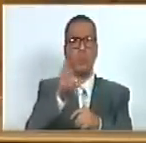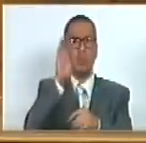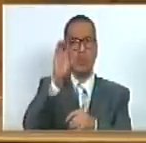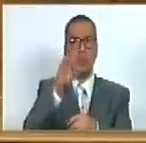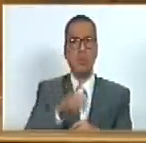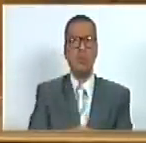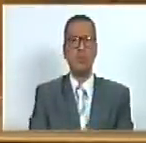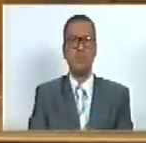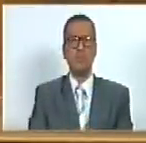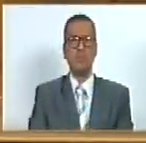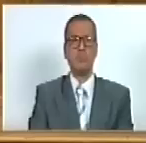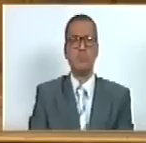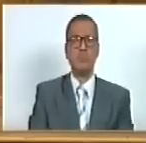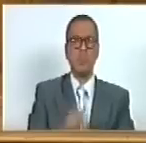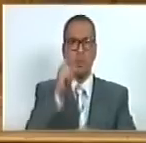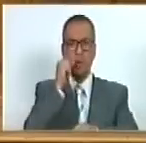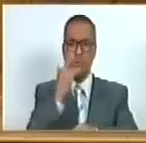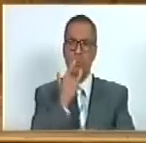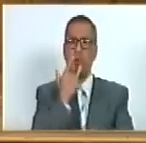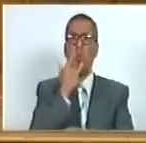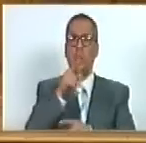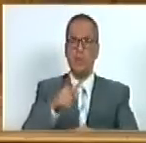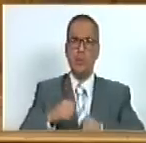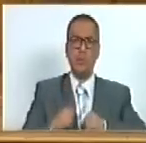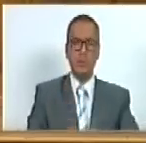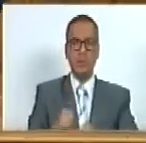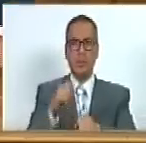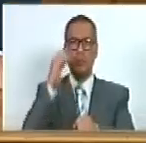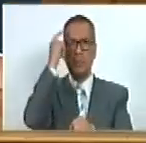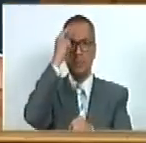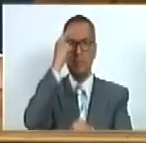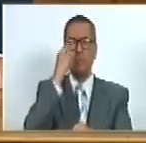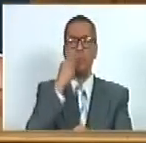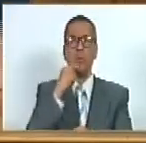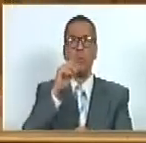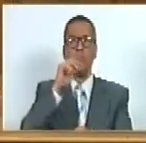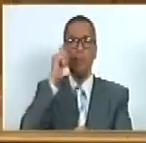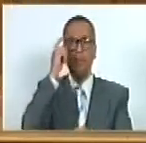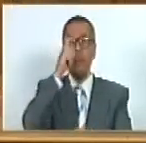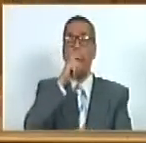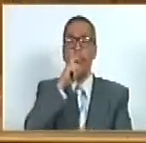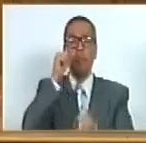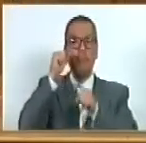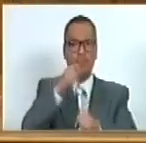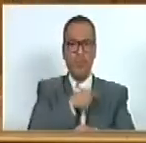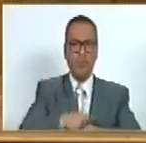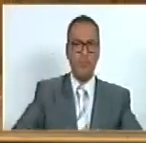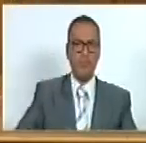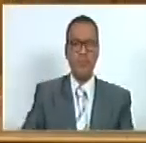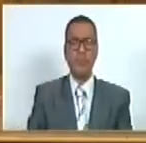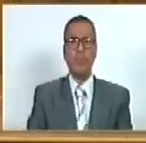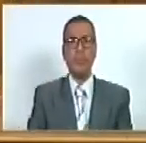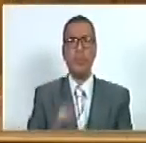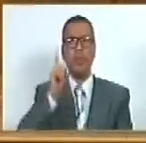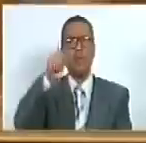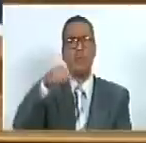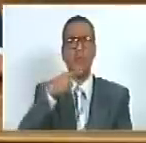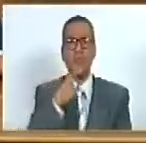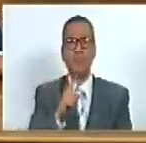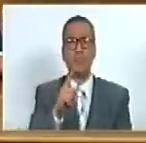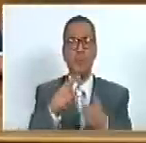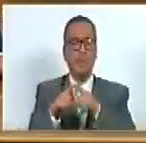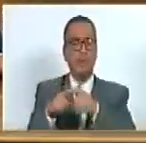país, hombre valiente, Nicolás Maduro, y además a los